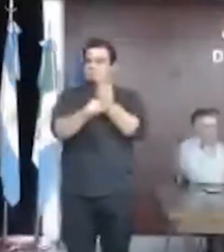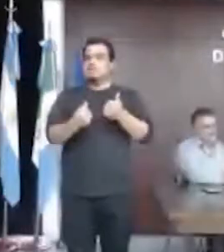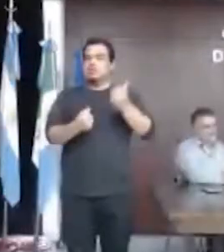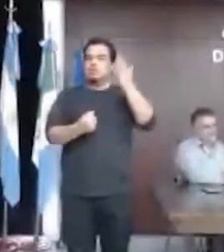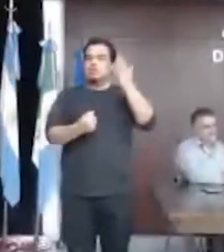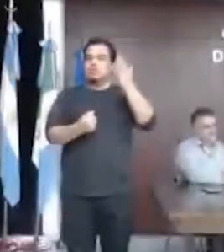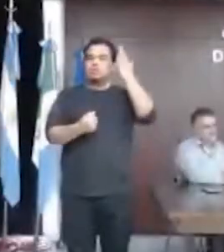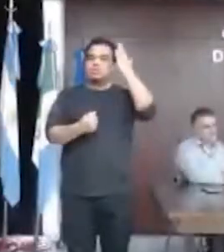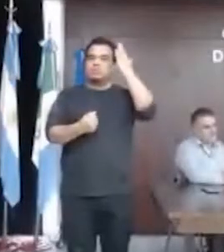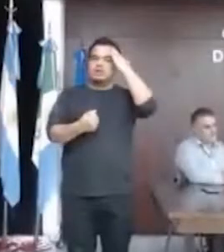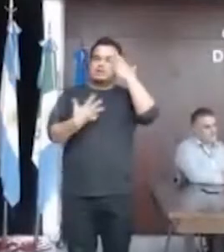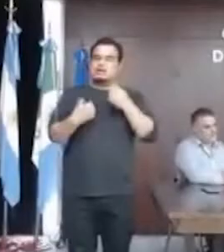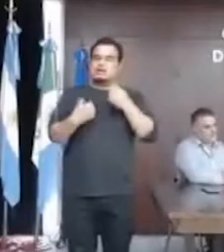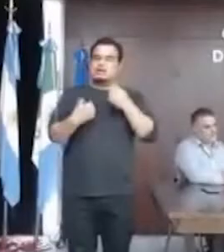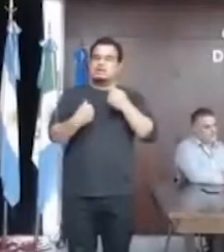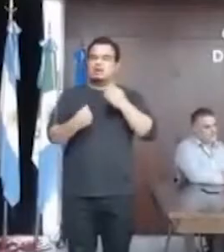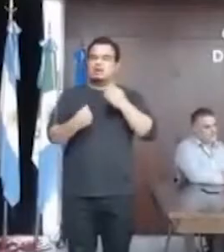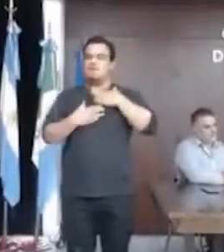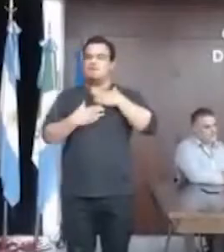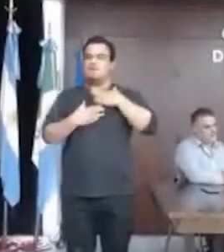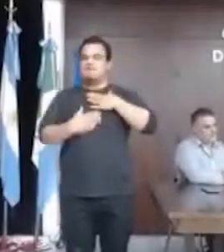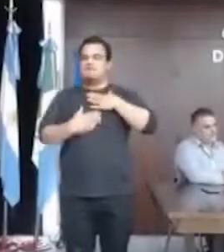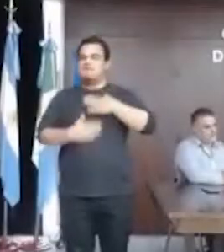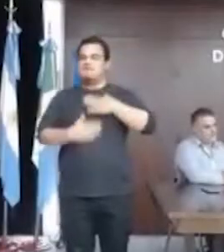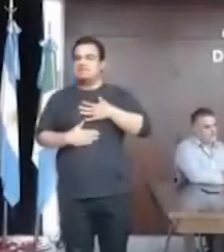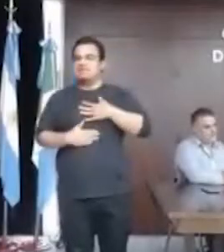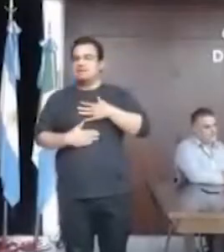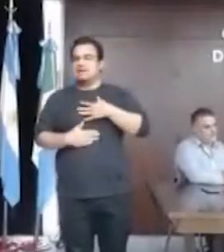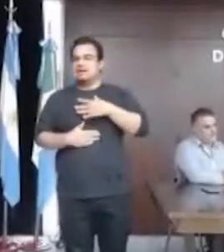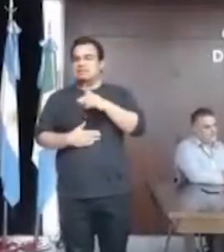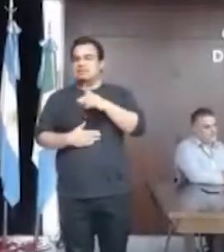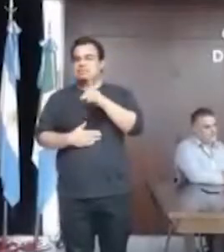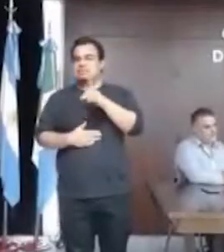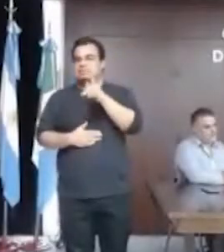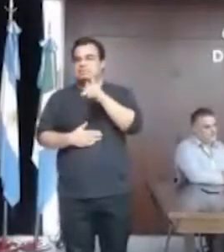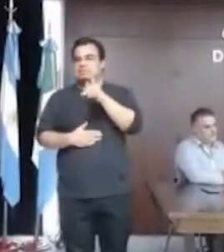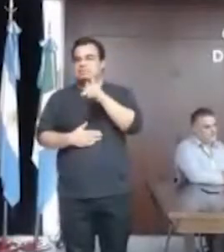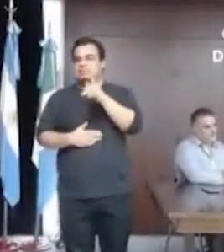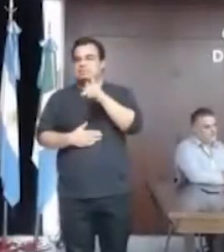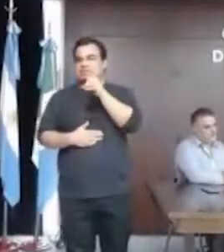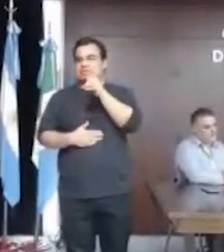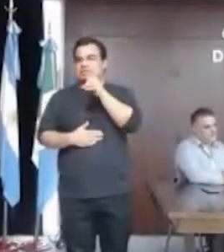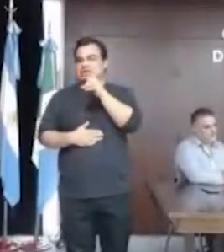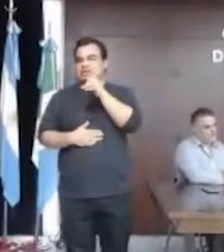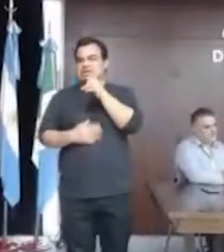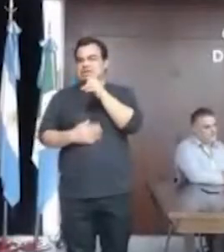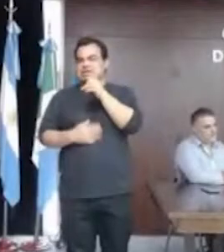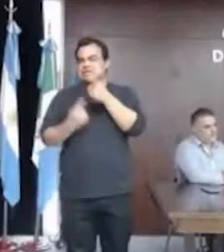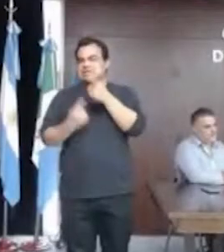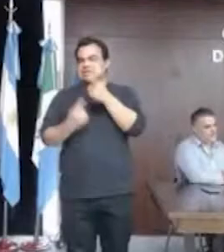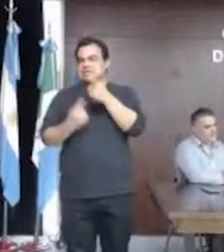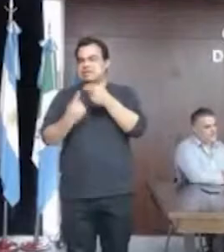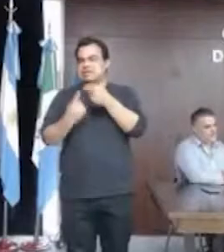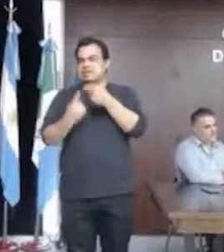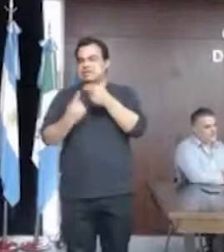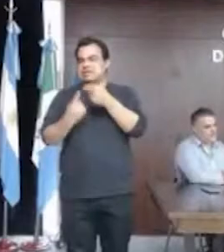una. Y lo que le pasa a la caja esta de resonancia le pasa a la mente. Y lo que hay en la mente, si yo voy